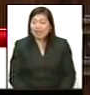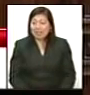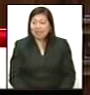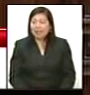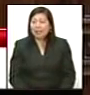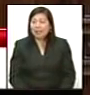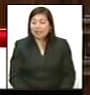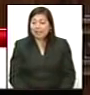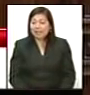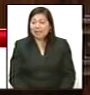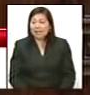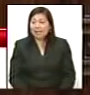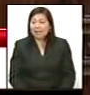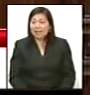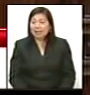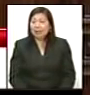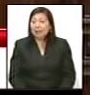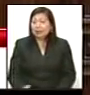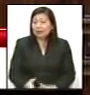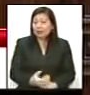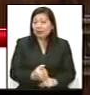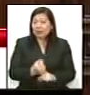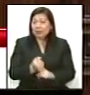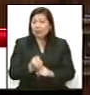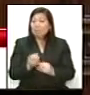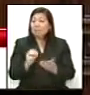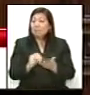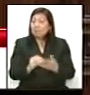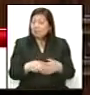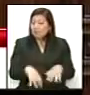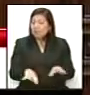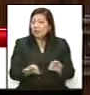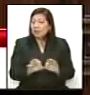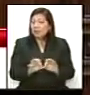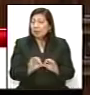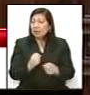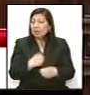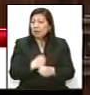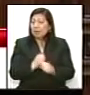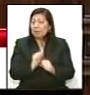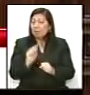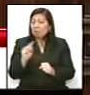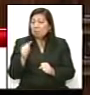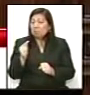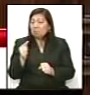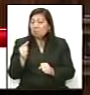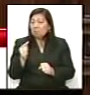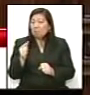Bien, al agarrarse los temas fundamentales, obras